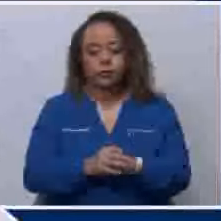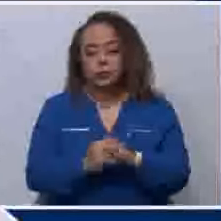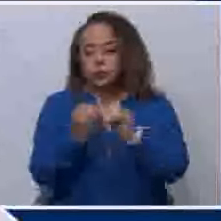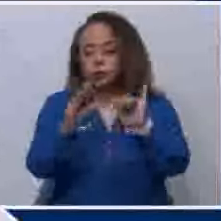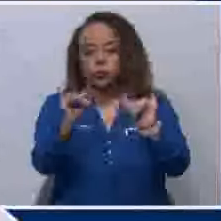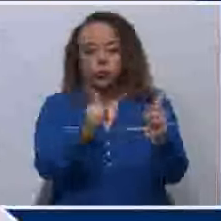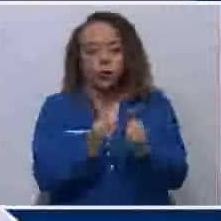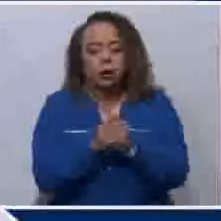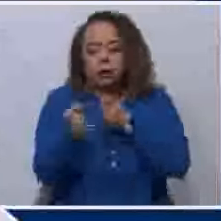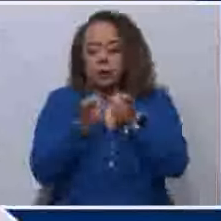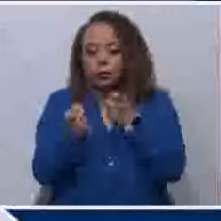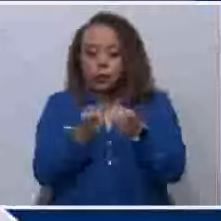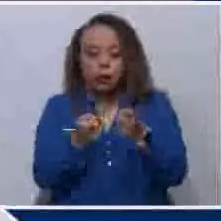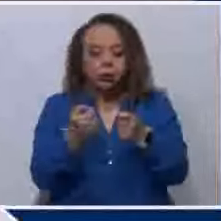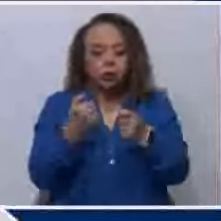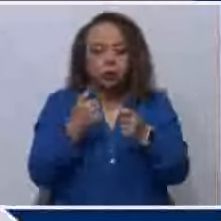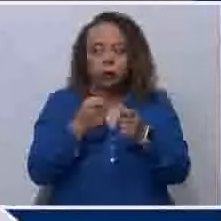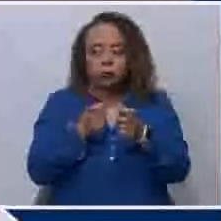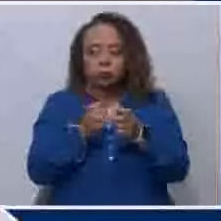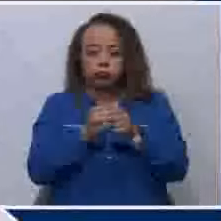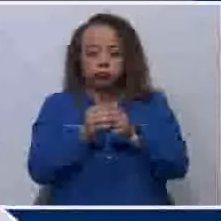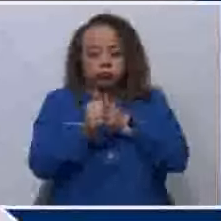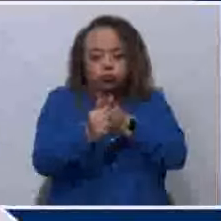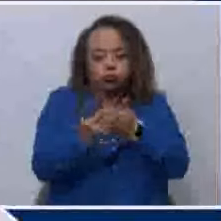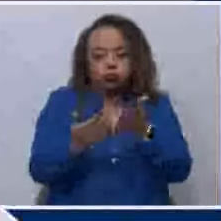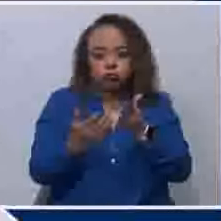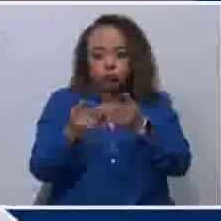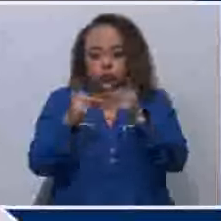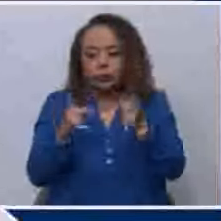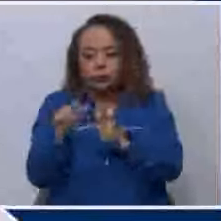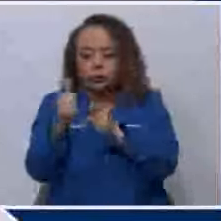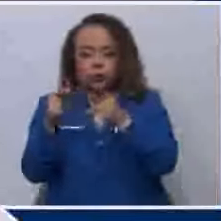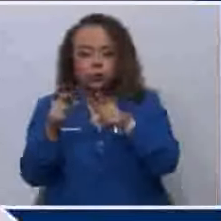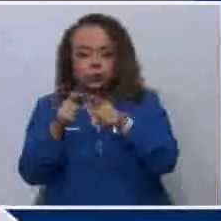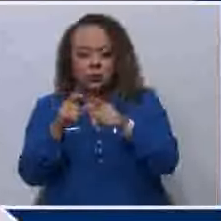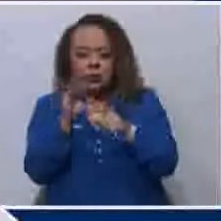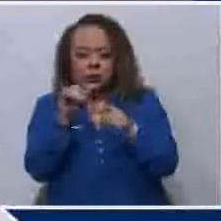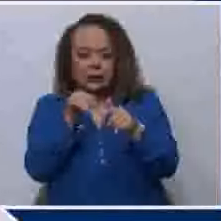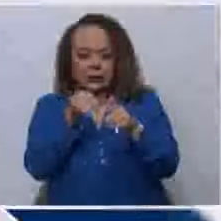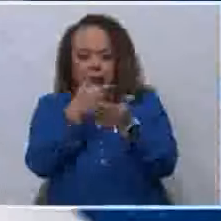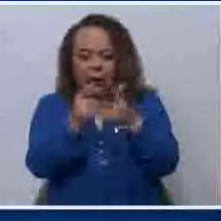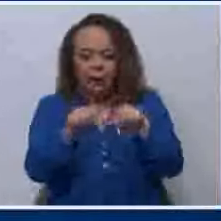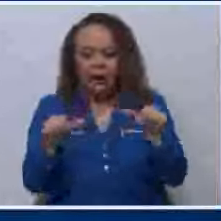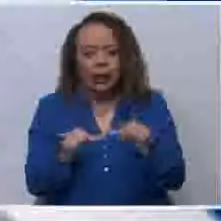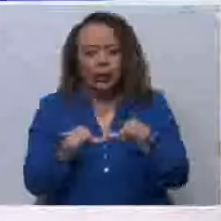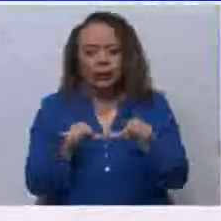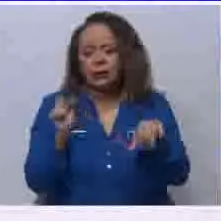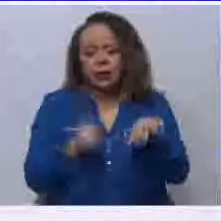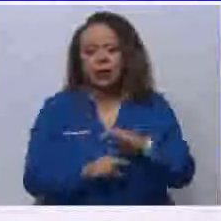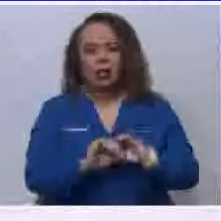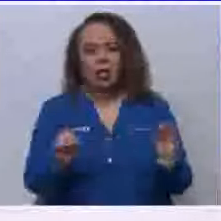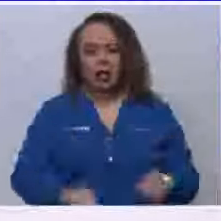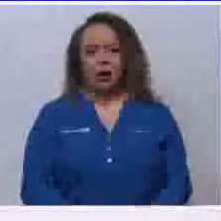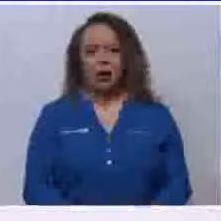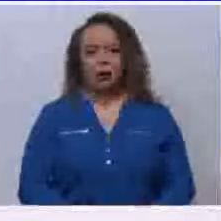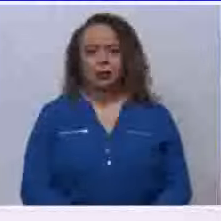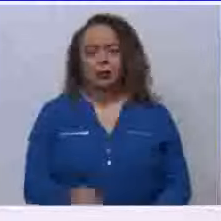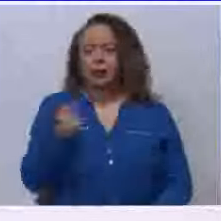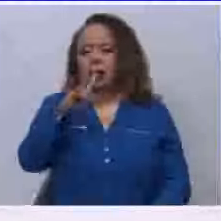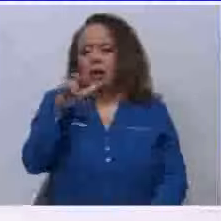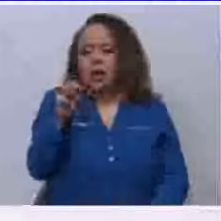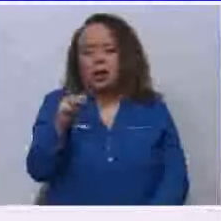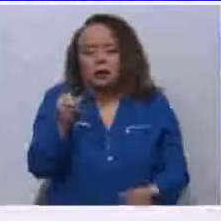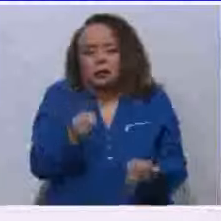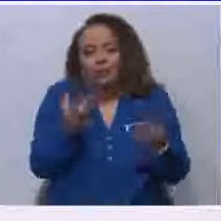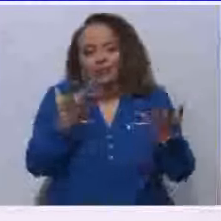de juego, posesión, tenencia, hegemonía, posicionamiento en campo rival, y llegaba al borde del área chica y no la metía a nadie. Fue a buscar a Haaland y tuvo que ganar un montón de